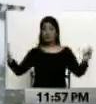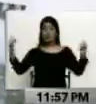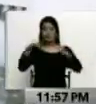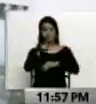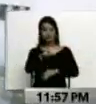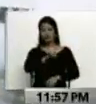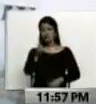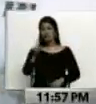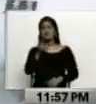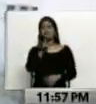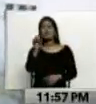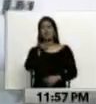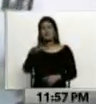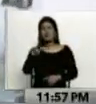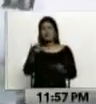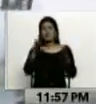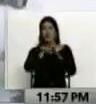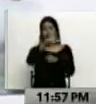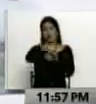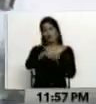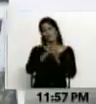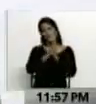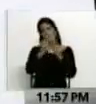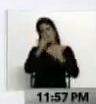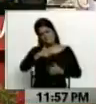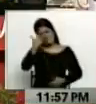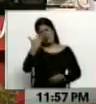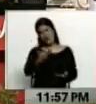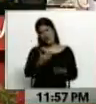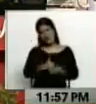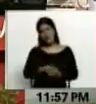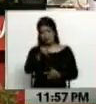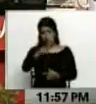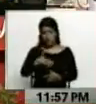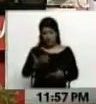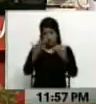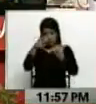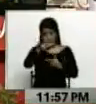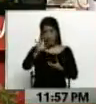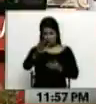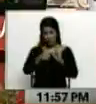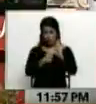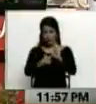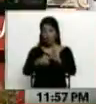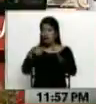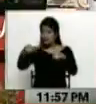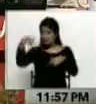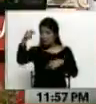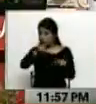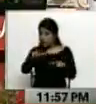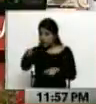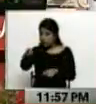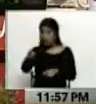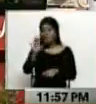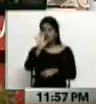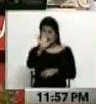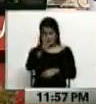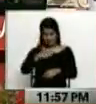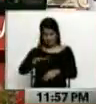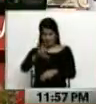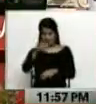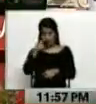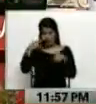convoc 100 personas trancando la via Qué pena Dios mío querido quieren ver gente ya van a ver gente lo tenemos